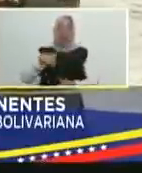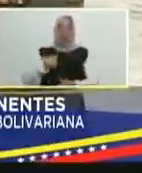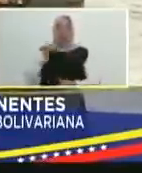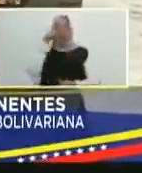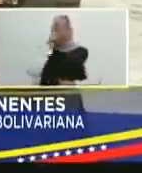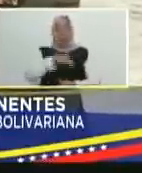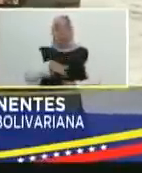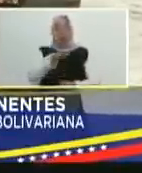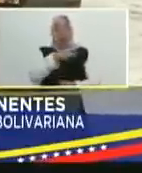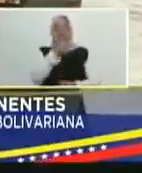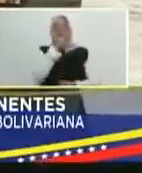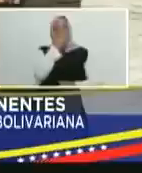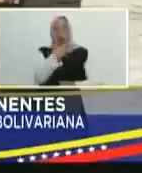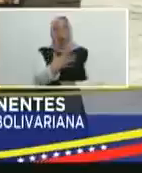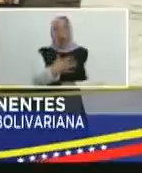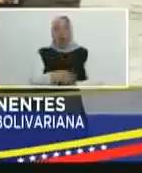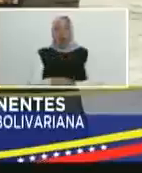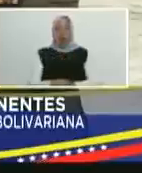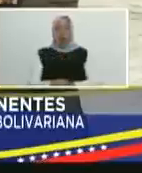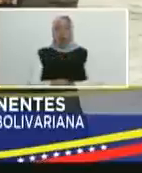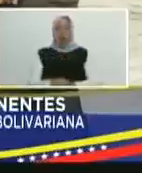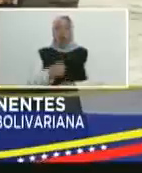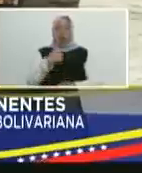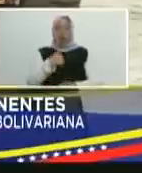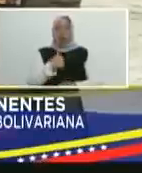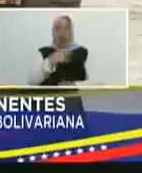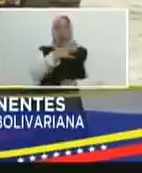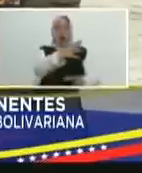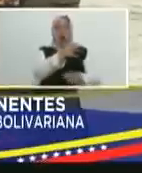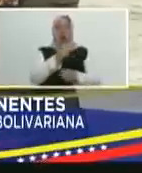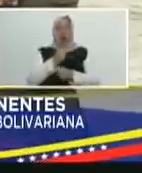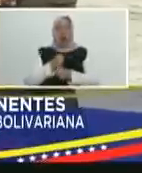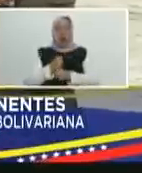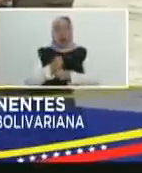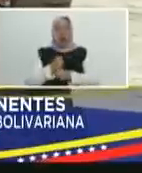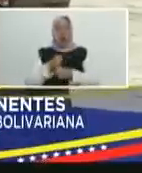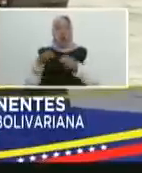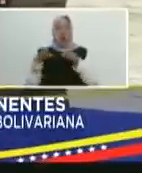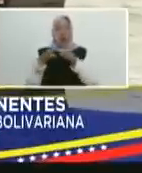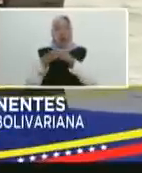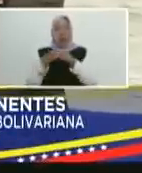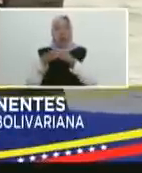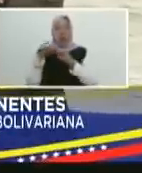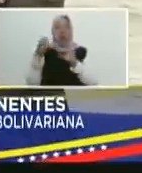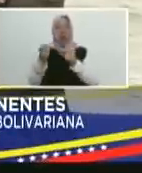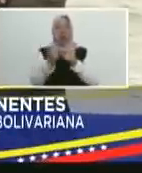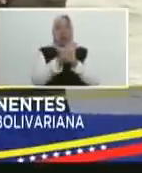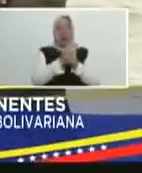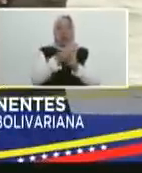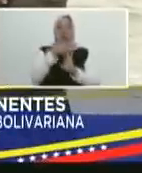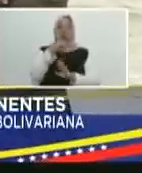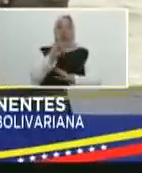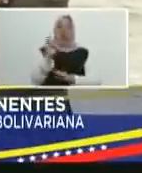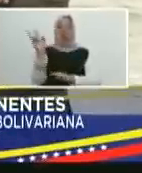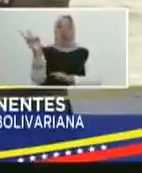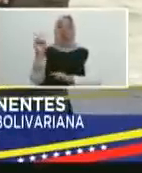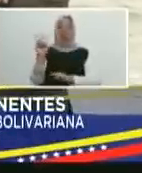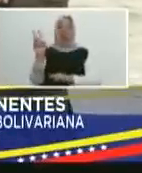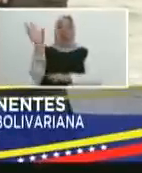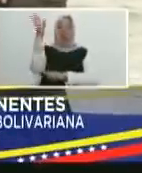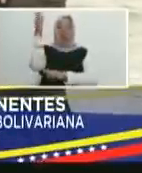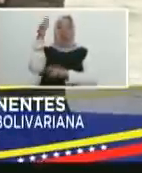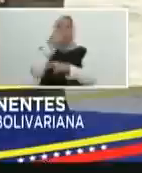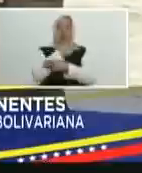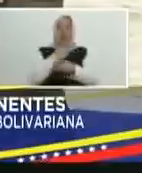pueblo. Recibo el estandarte de la Guardia Nacional Bolivariana con el mayor orgullo y honor.